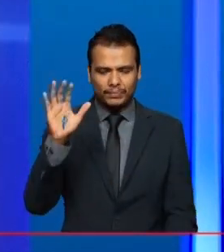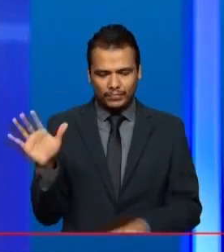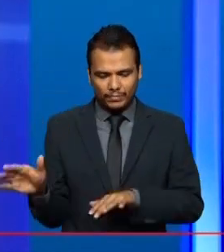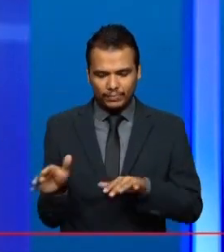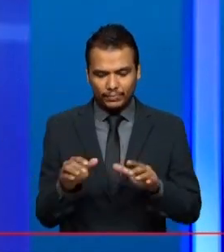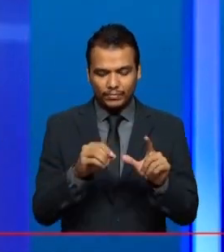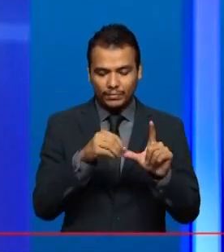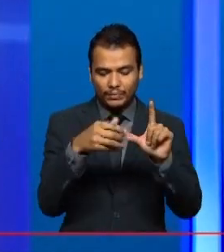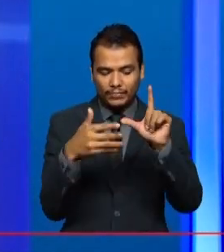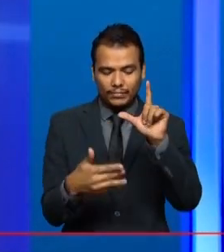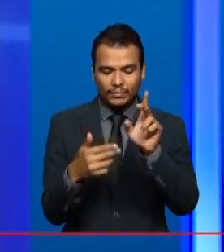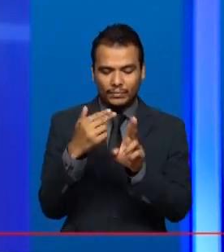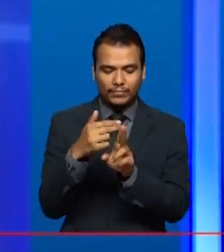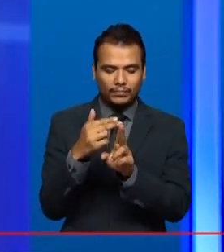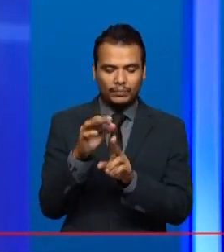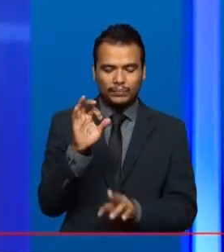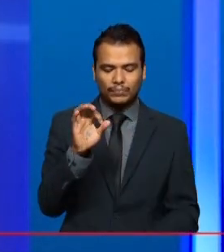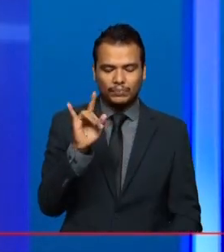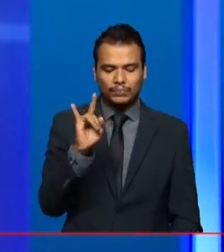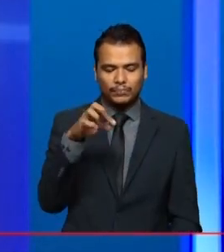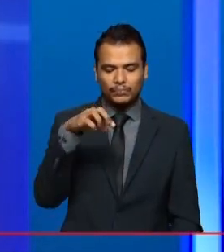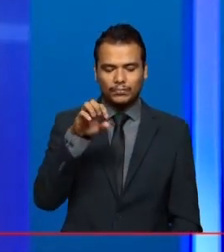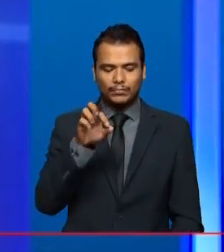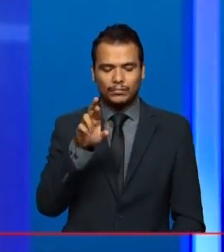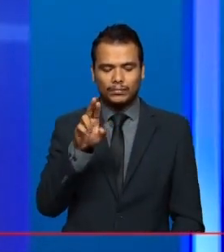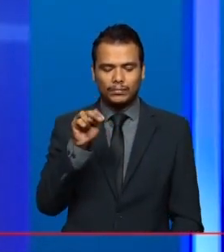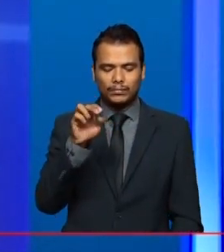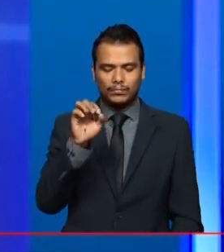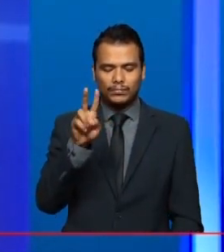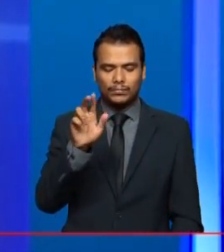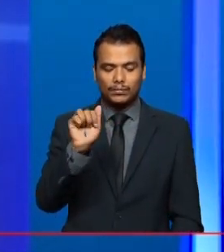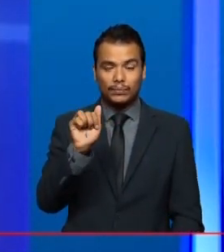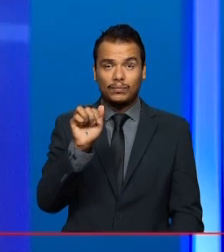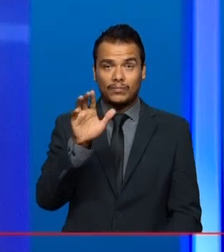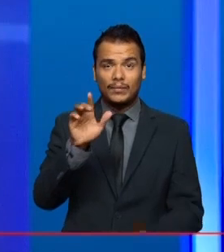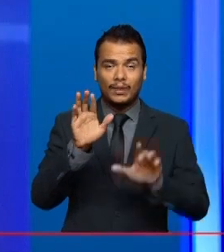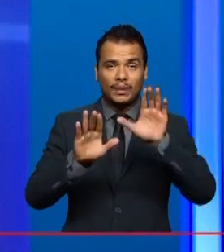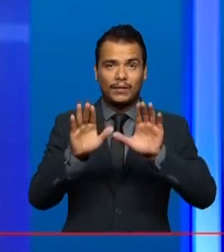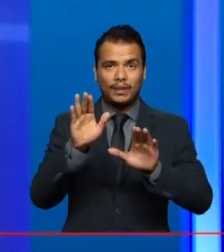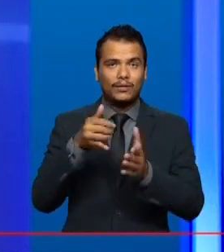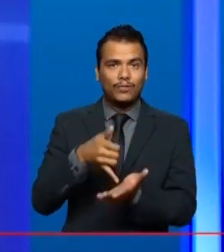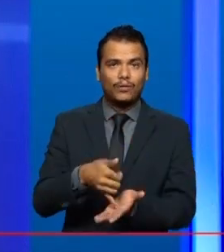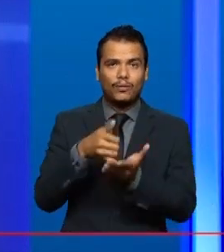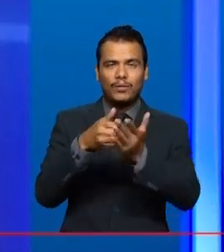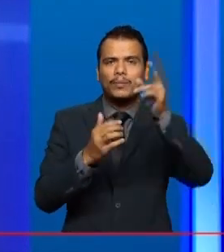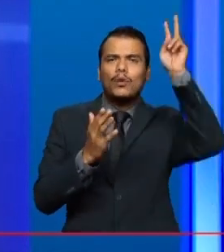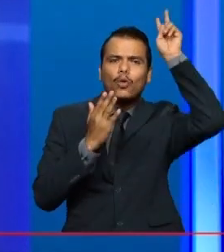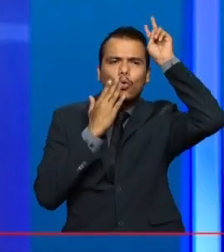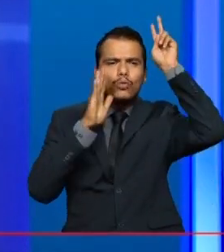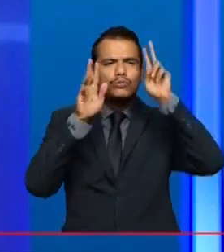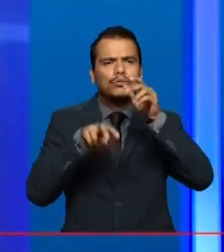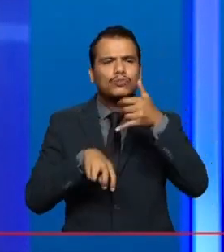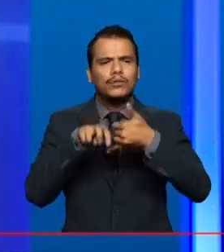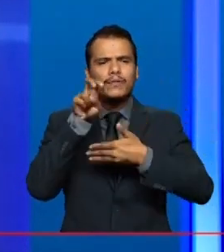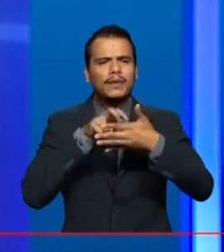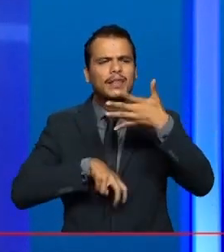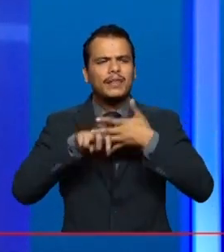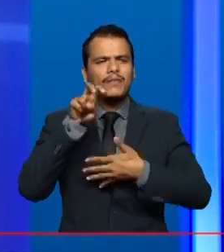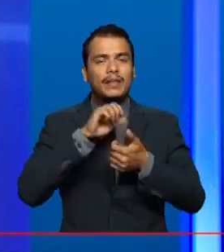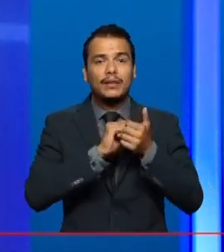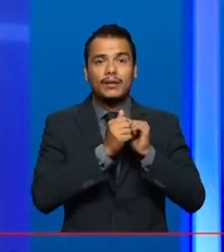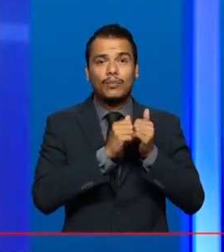La serie Supernova es otra de las producciones de Telepacífico nominadas a los premios India Catalina en la categoría de Mejor